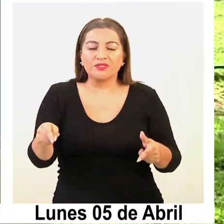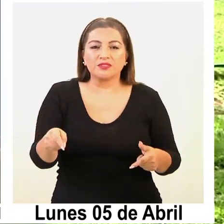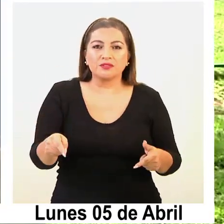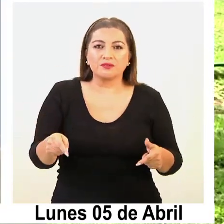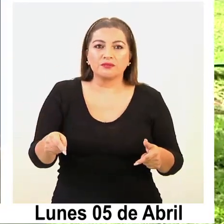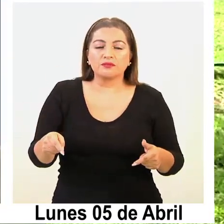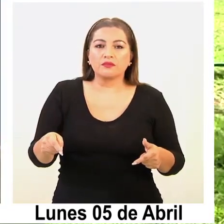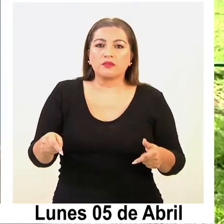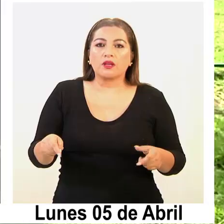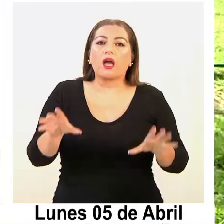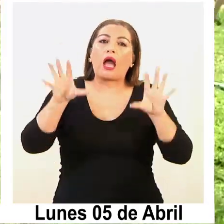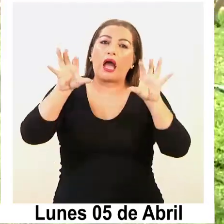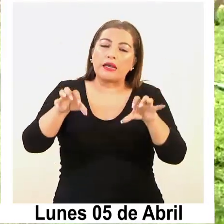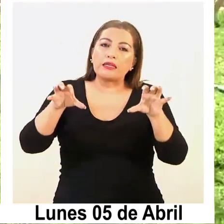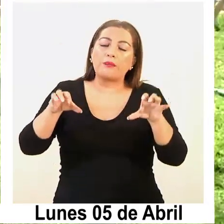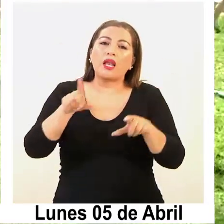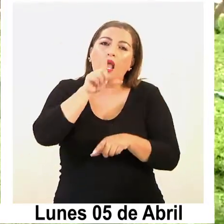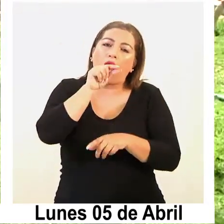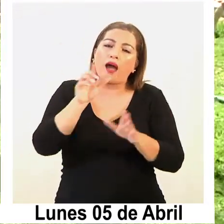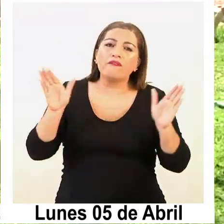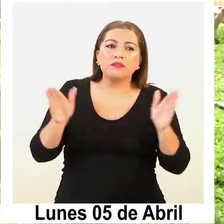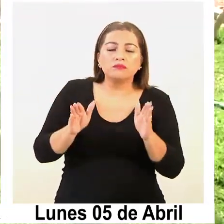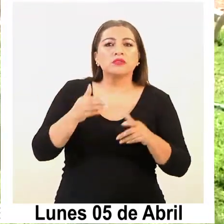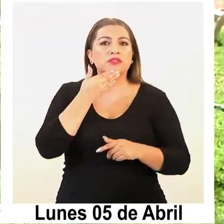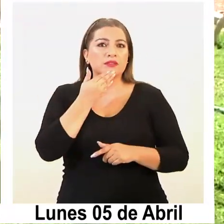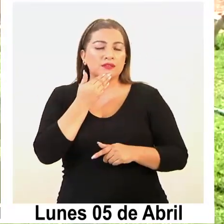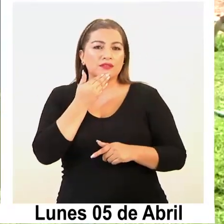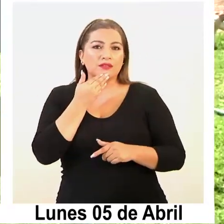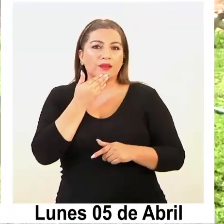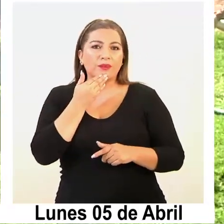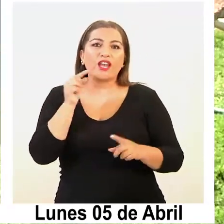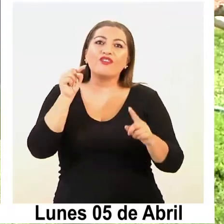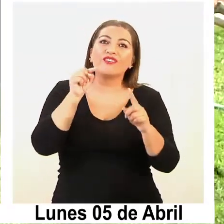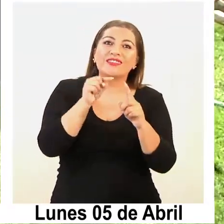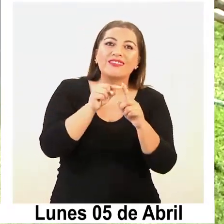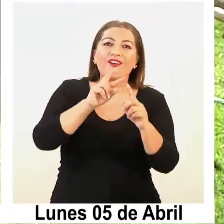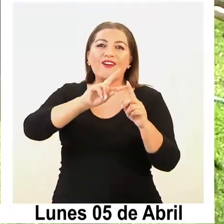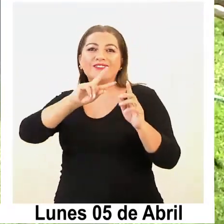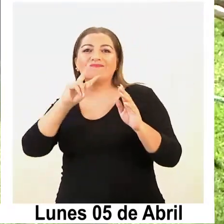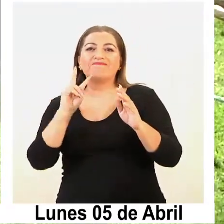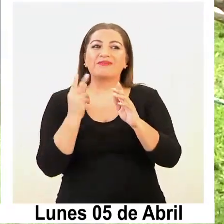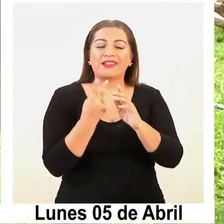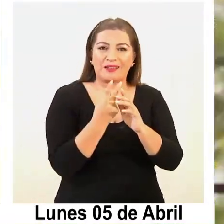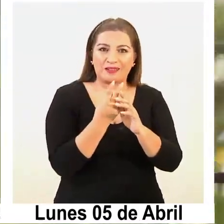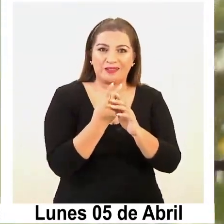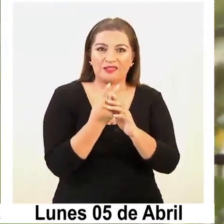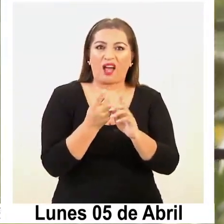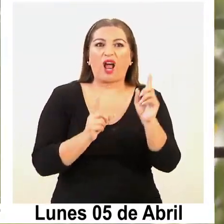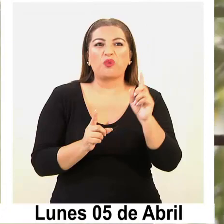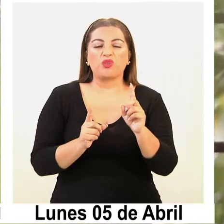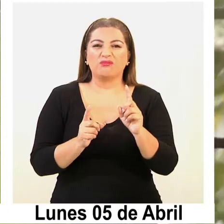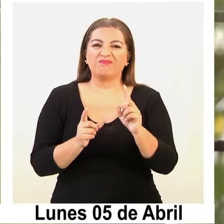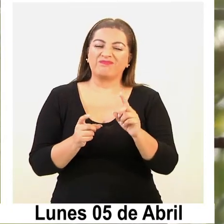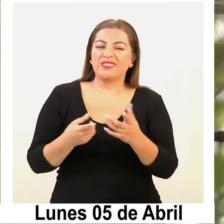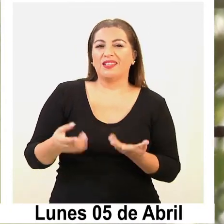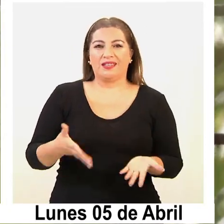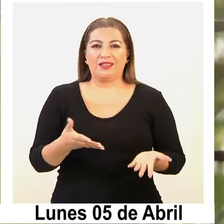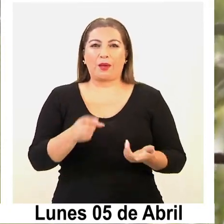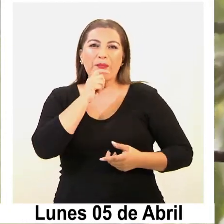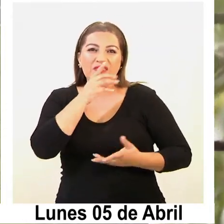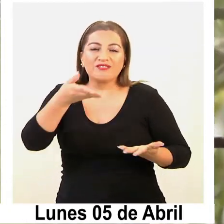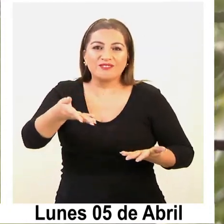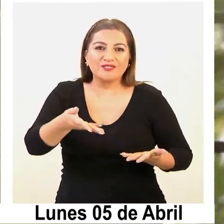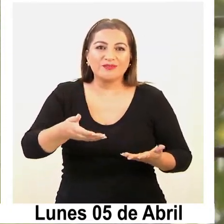Básicamente quedamos con estas pequeñas aves y cambiamos ese objetivo que se ve como mal hablado de zoológico